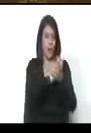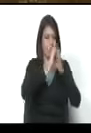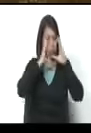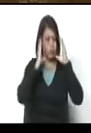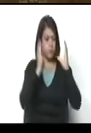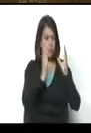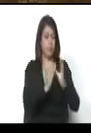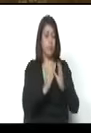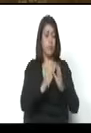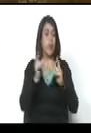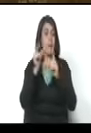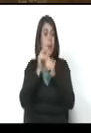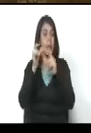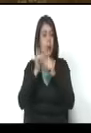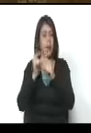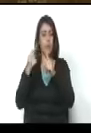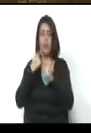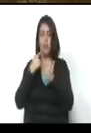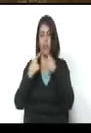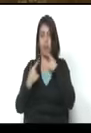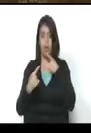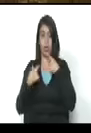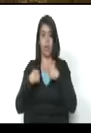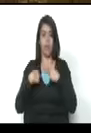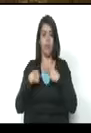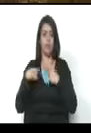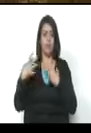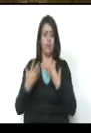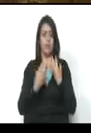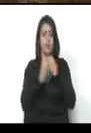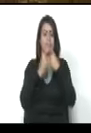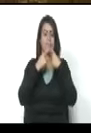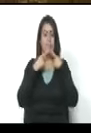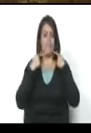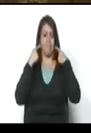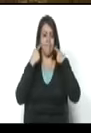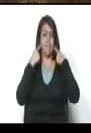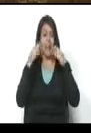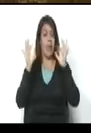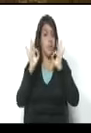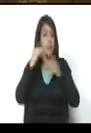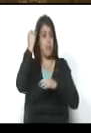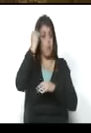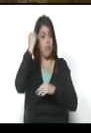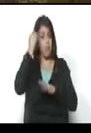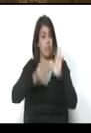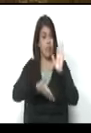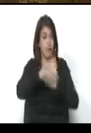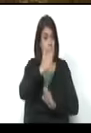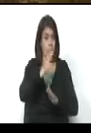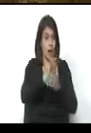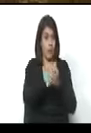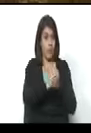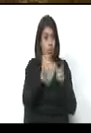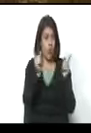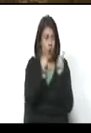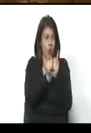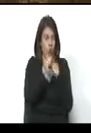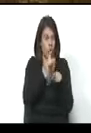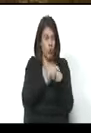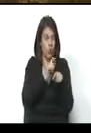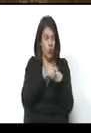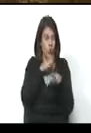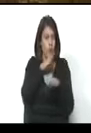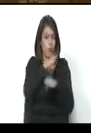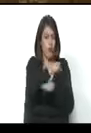bordada con las frases que nos dijo con campechana sonrisa. Nadie piense que se ha ido, fue un momentico a la